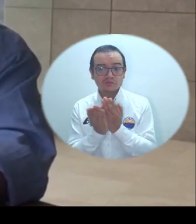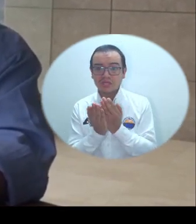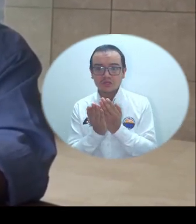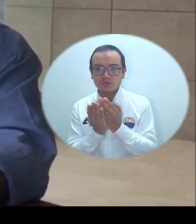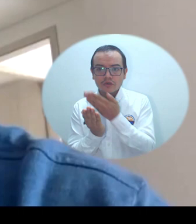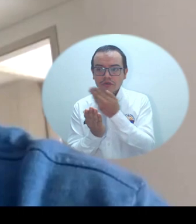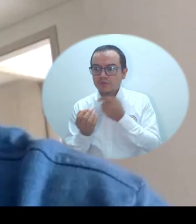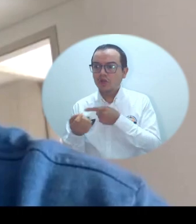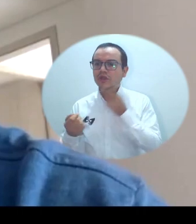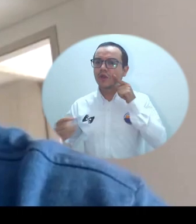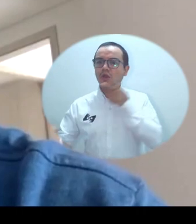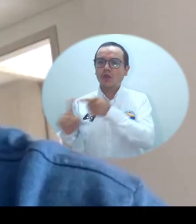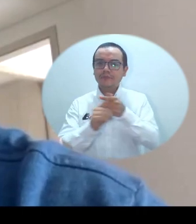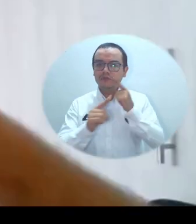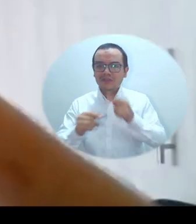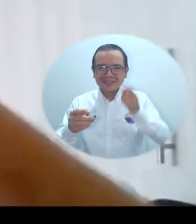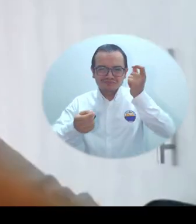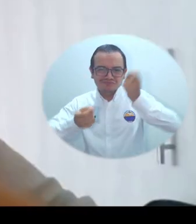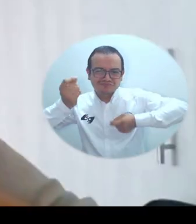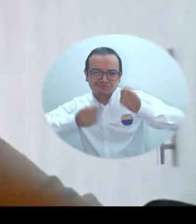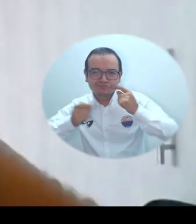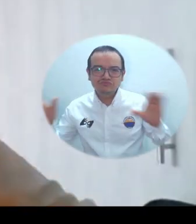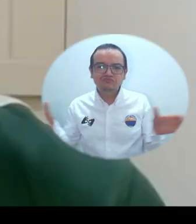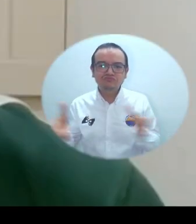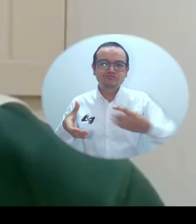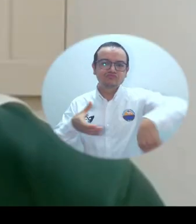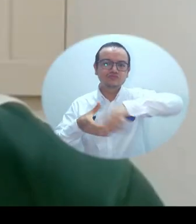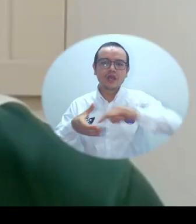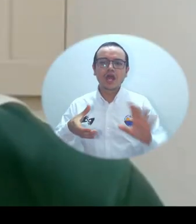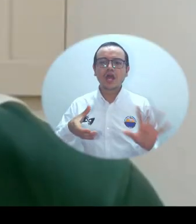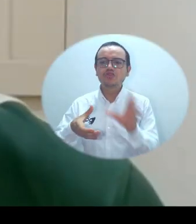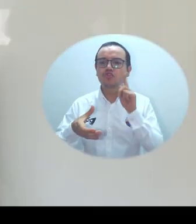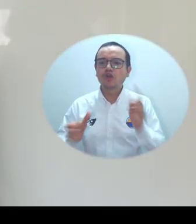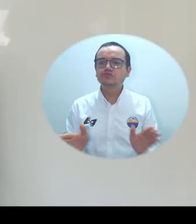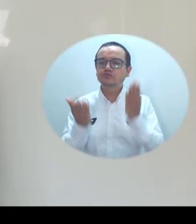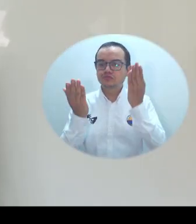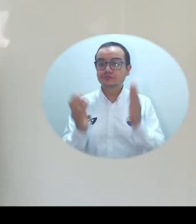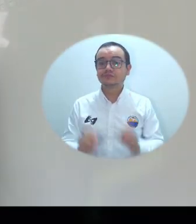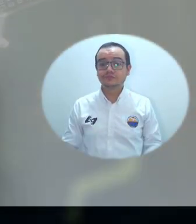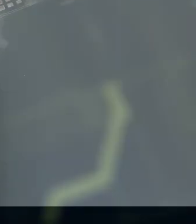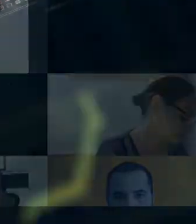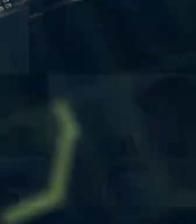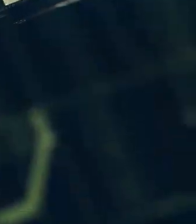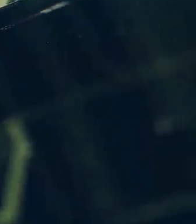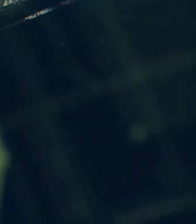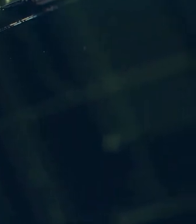la Universidad Magdalena debe seguir propiciando para el progreso de todos.